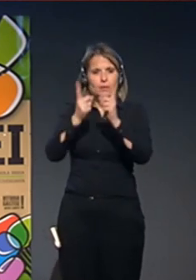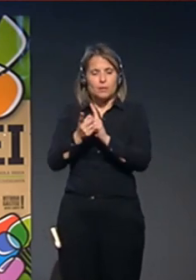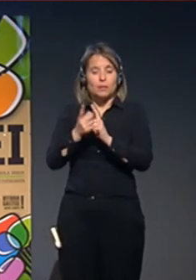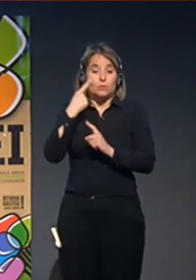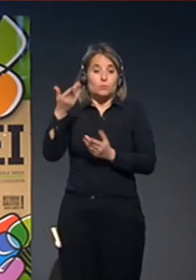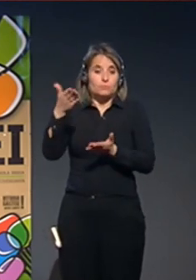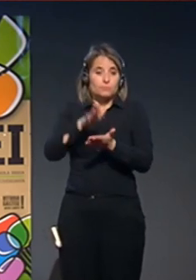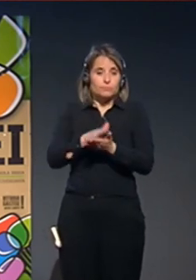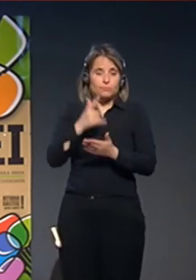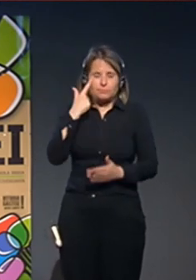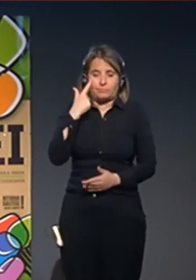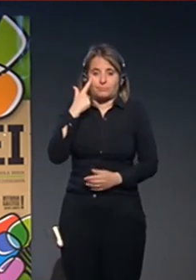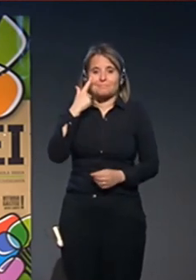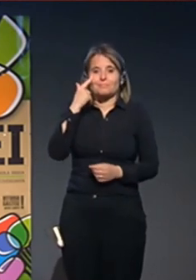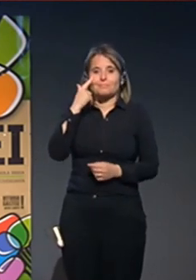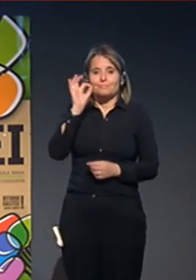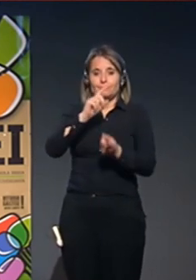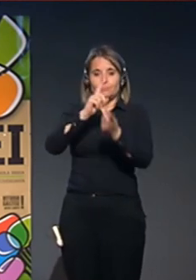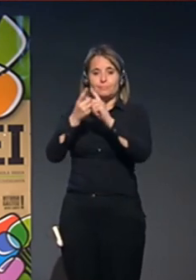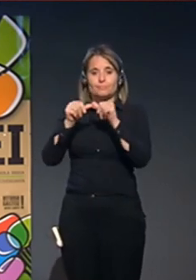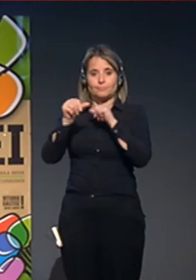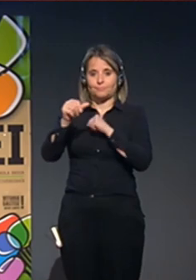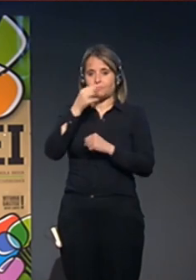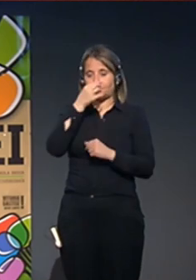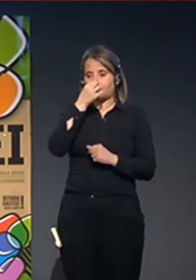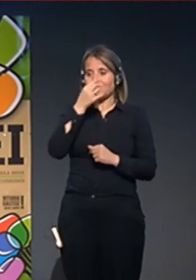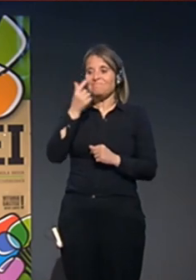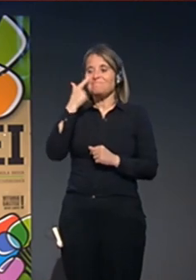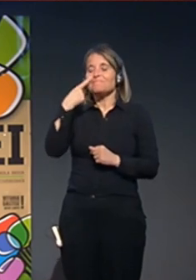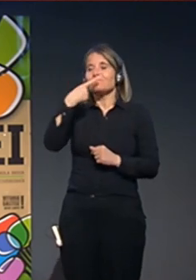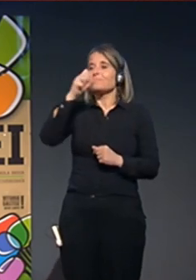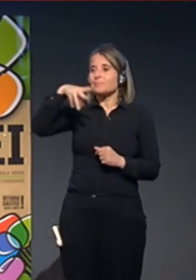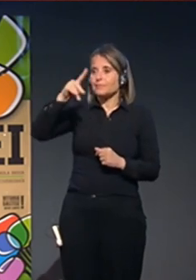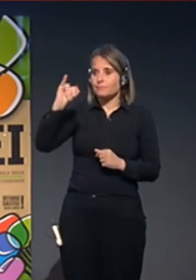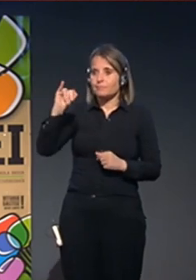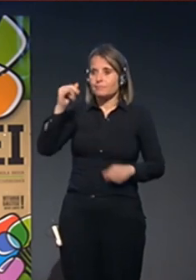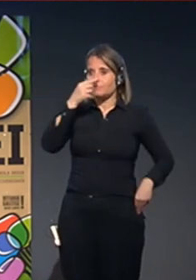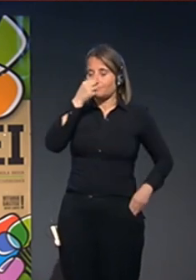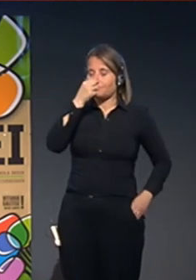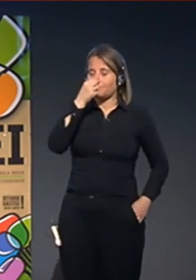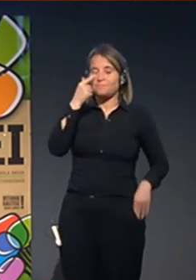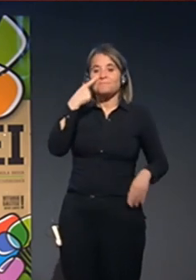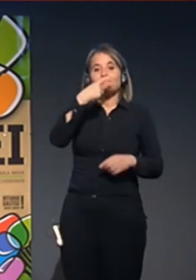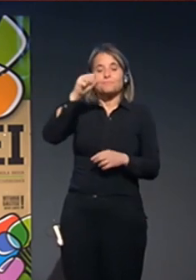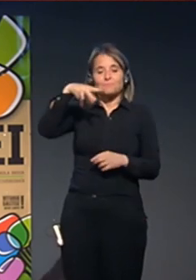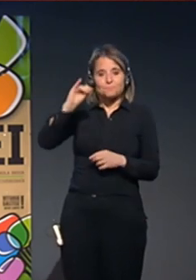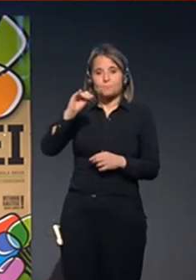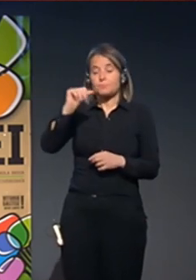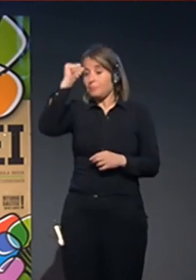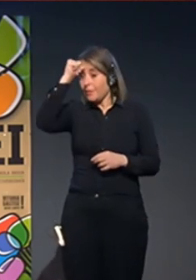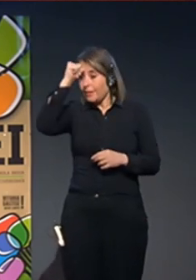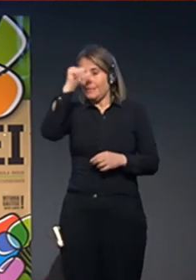costó la vida a Martin Lu pero se cambiaron cuando Gandhi predica la independencia de la